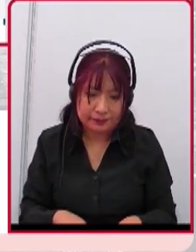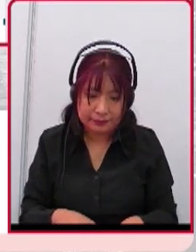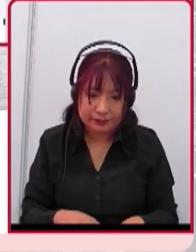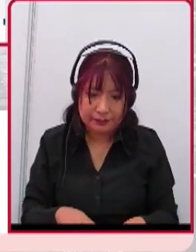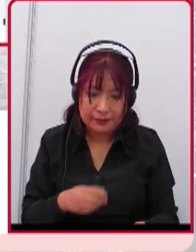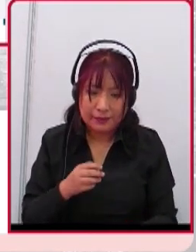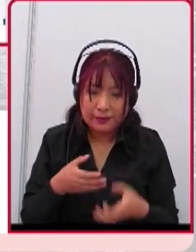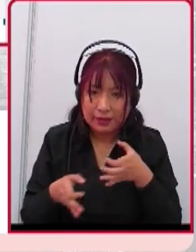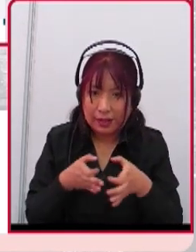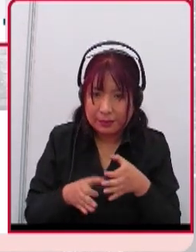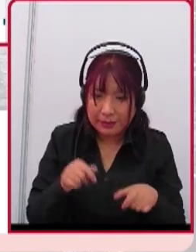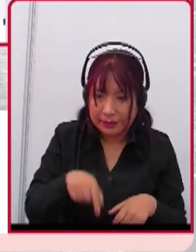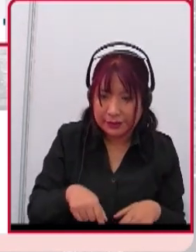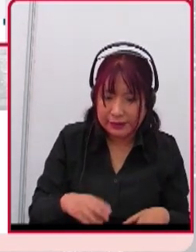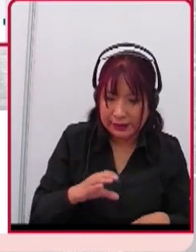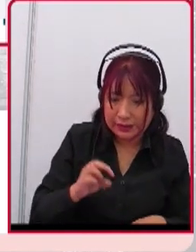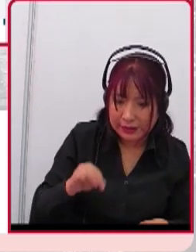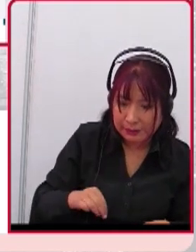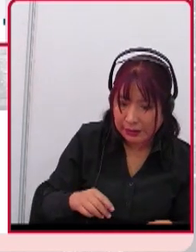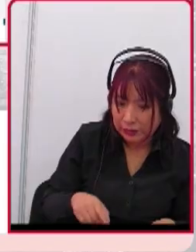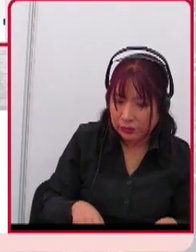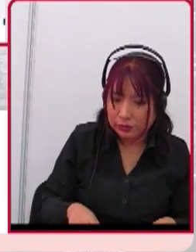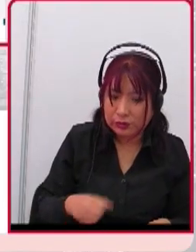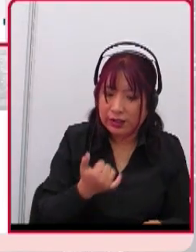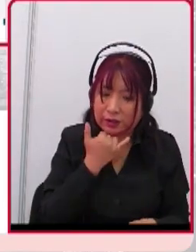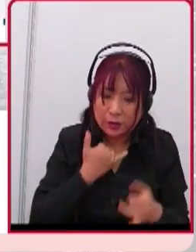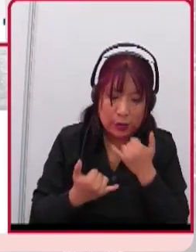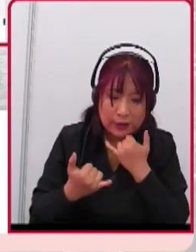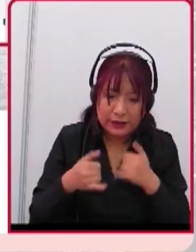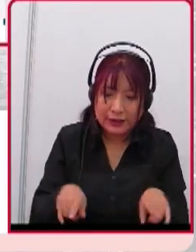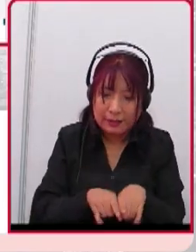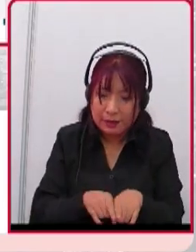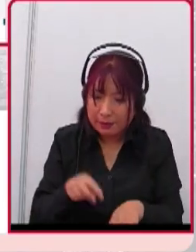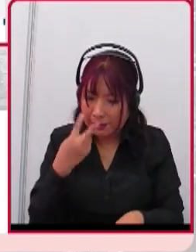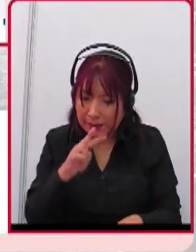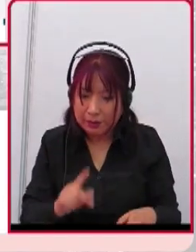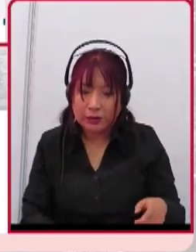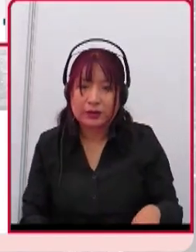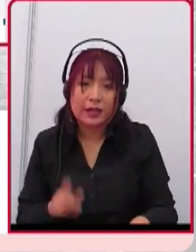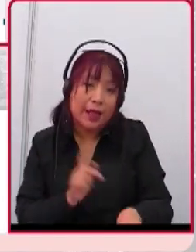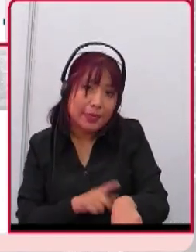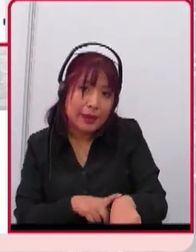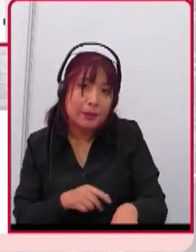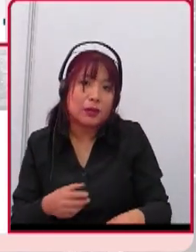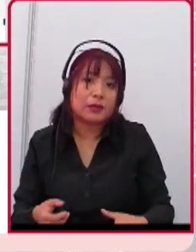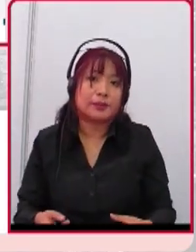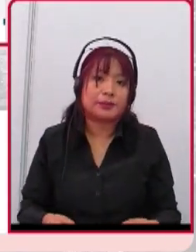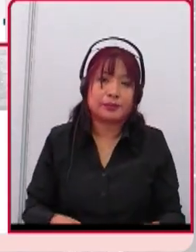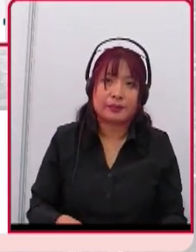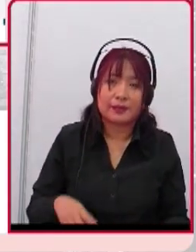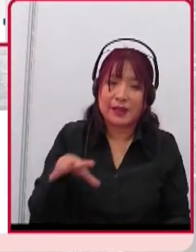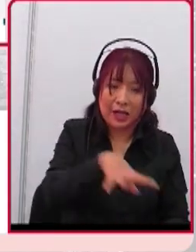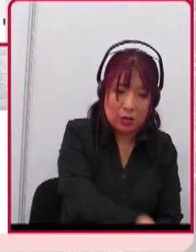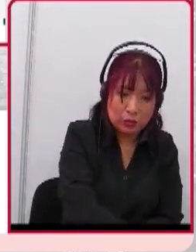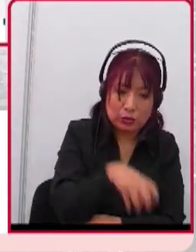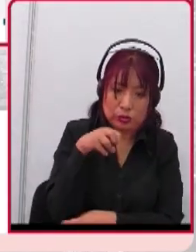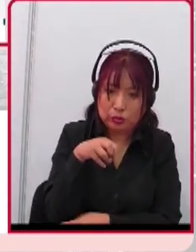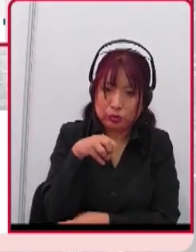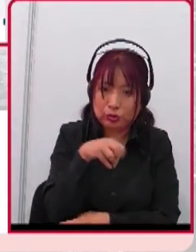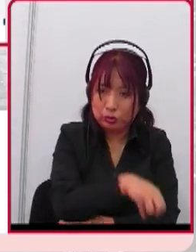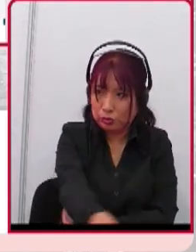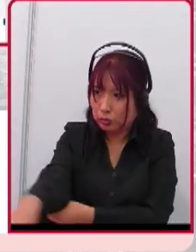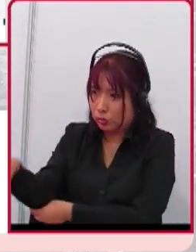más interesante y es que nosotros también vemos tiempos promedio de toma de muestras por evento. Esto quiere decir que